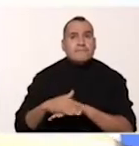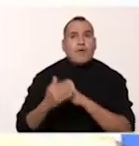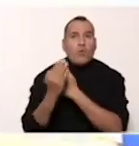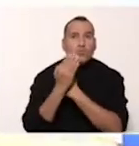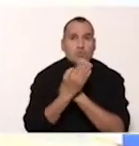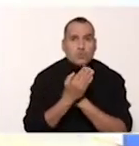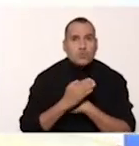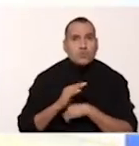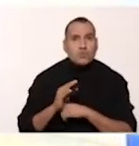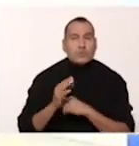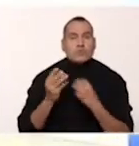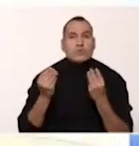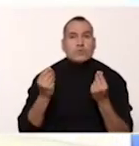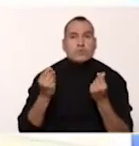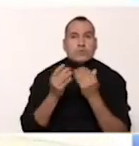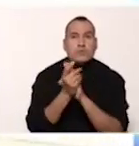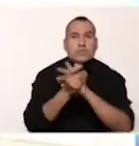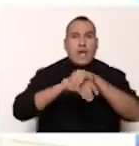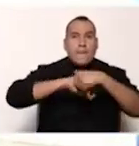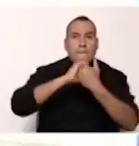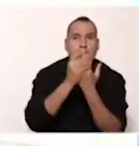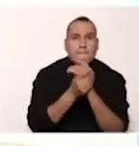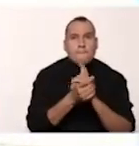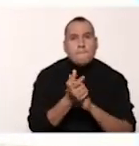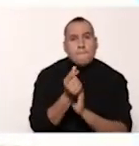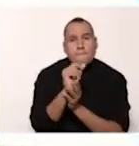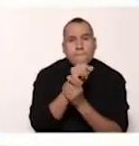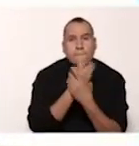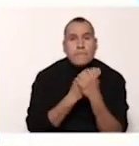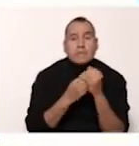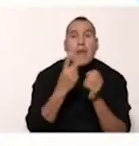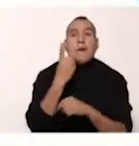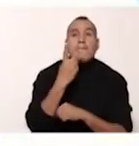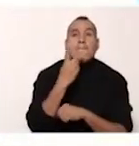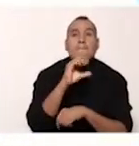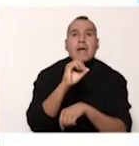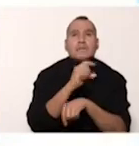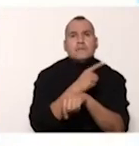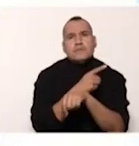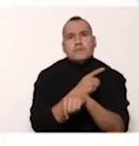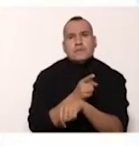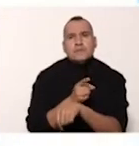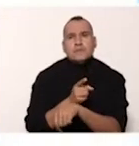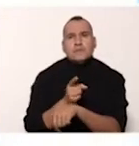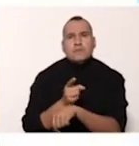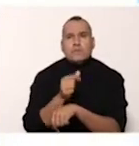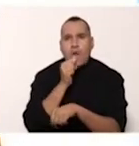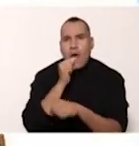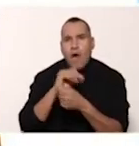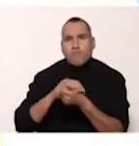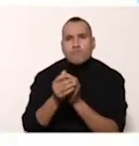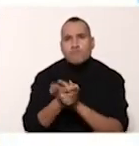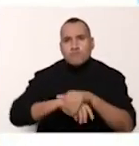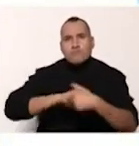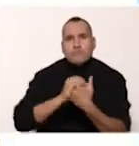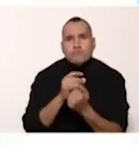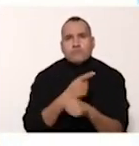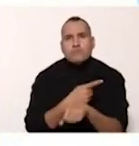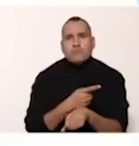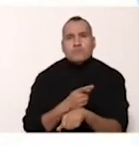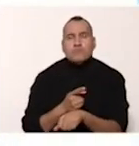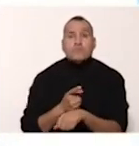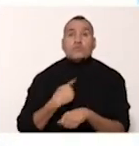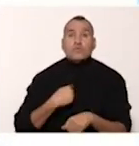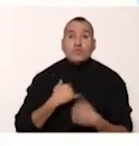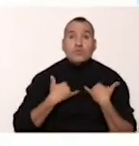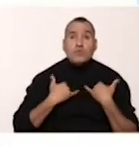corresponden. Lavarnos debidamente las manos durante 20 segundos con agua y jabón. Mientras nosotros nos